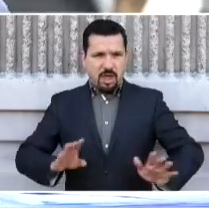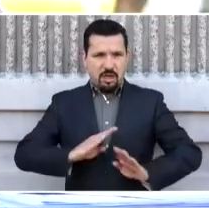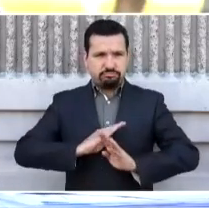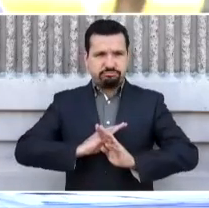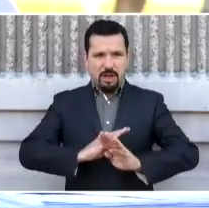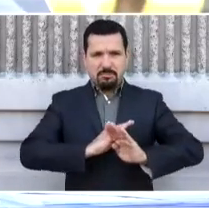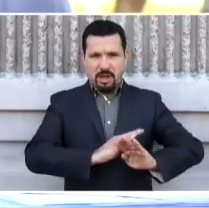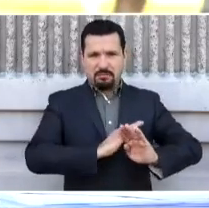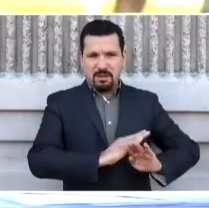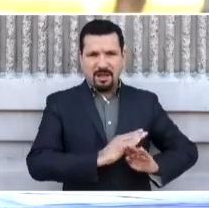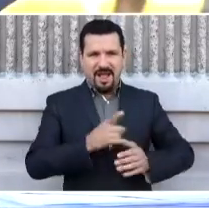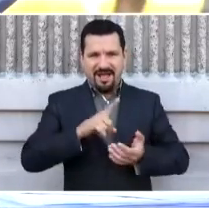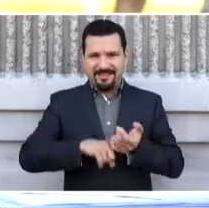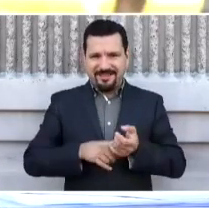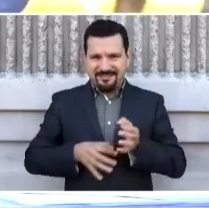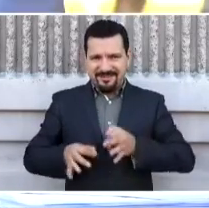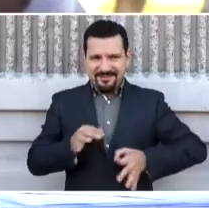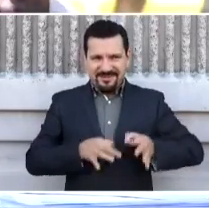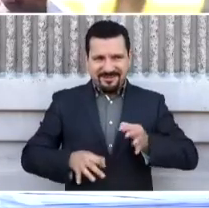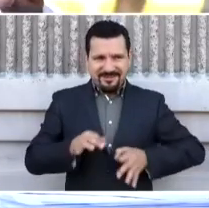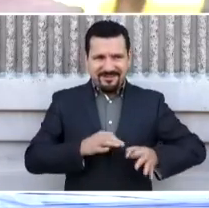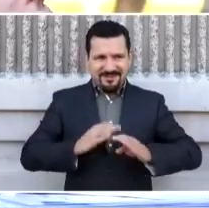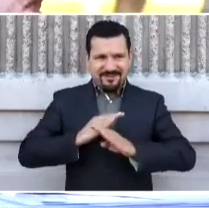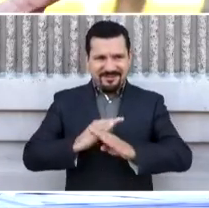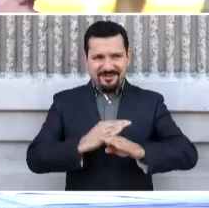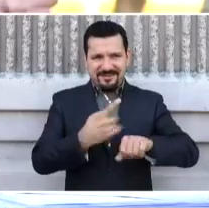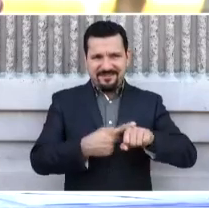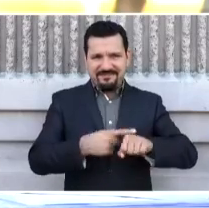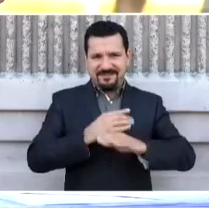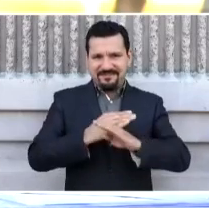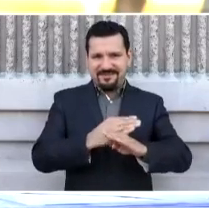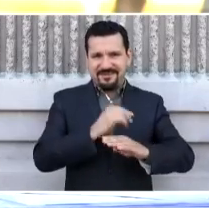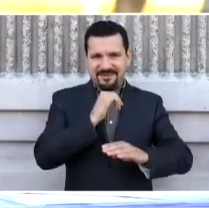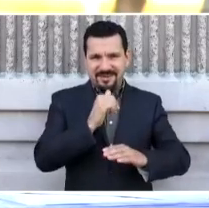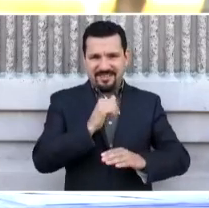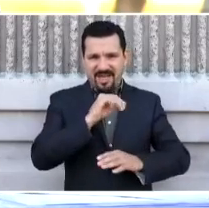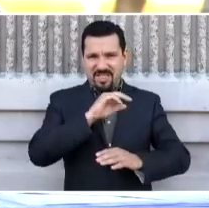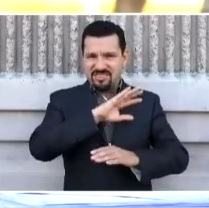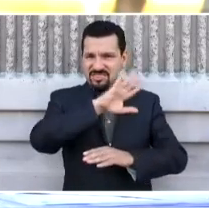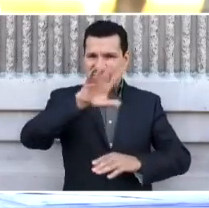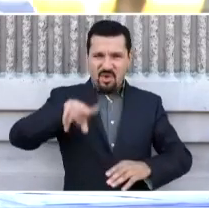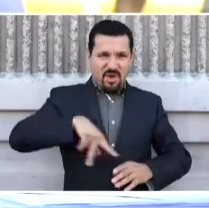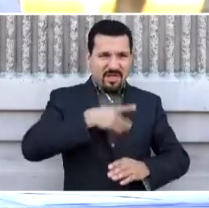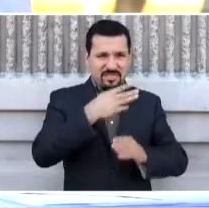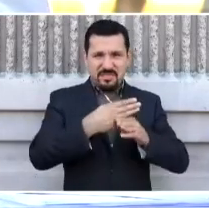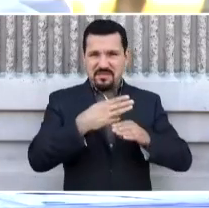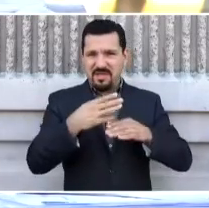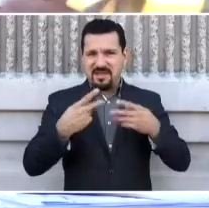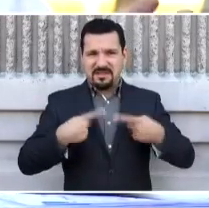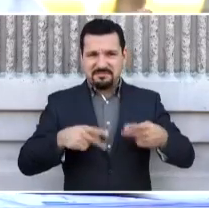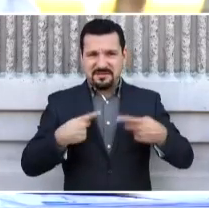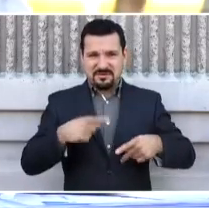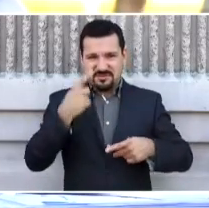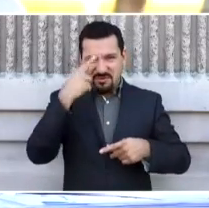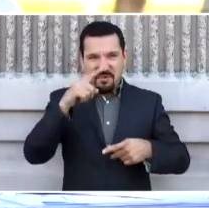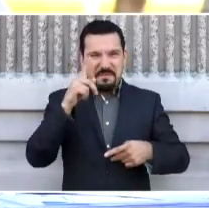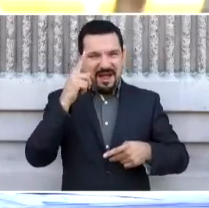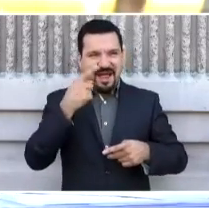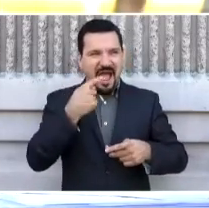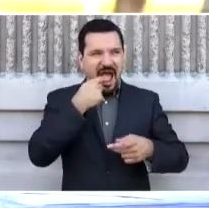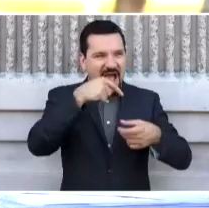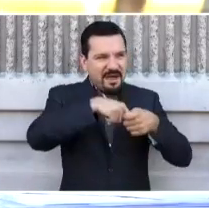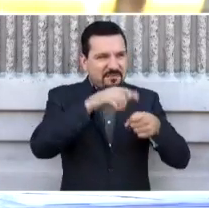tenemos anticuerpos a nivel poblacional para que sea rentable hacer pruebas masivas a